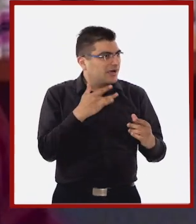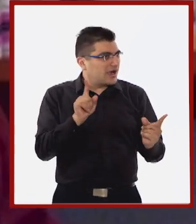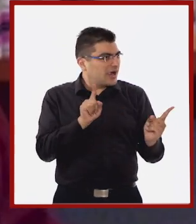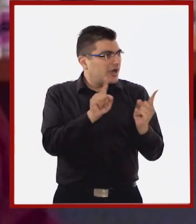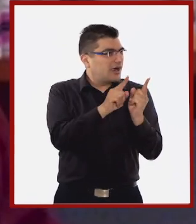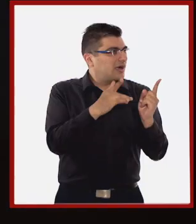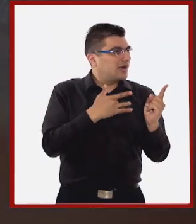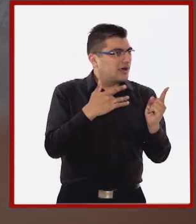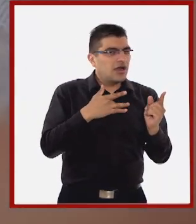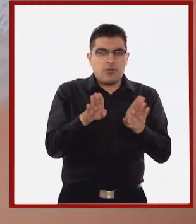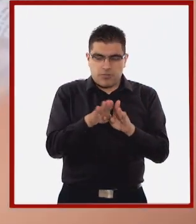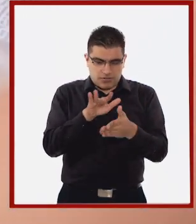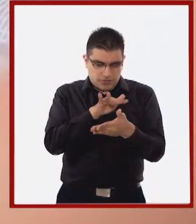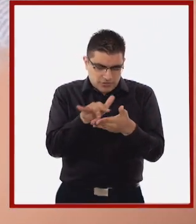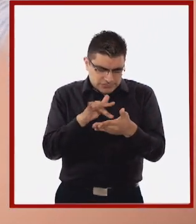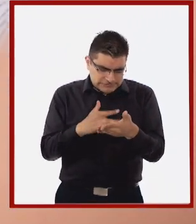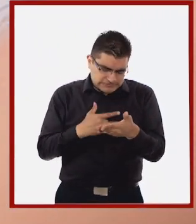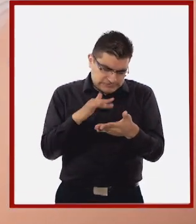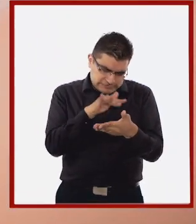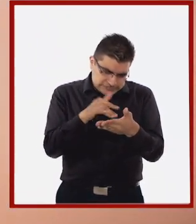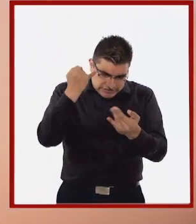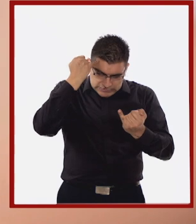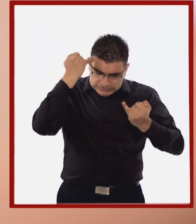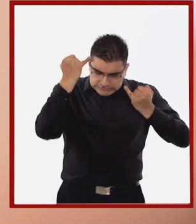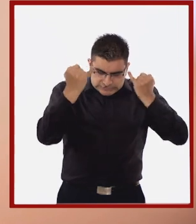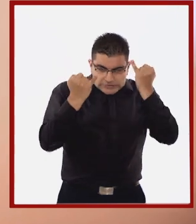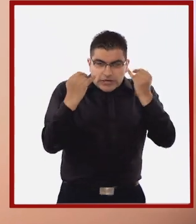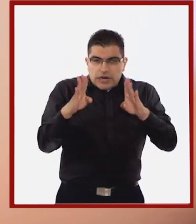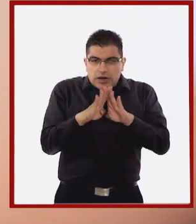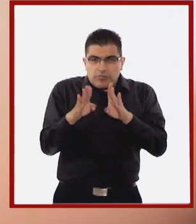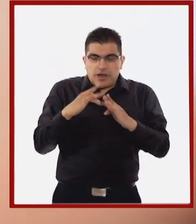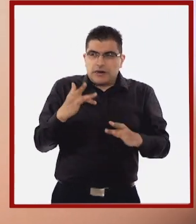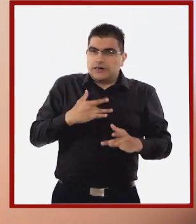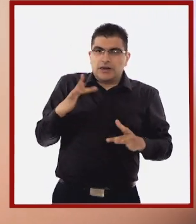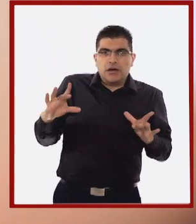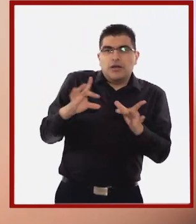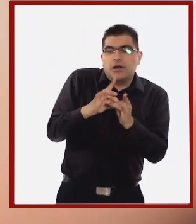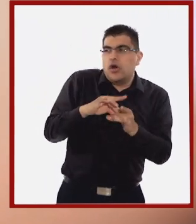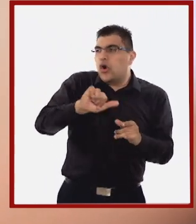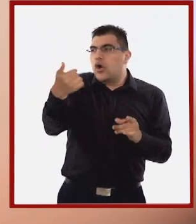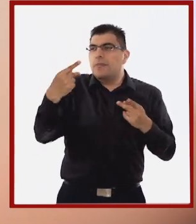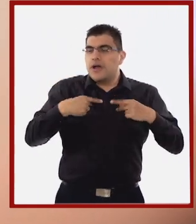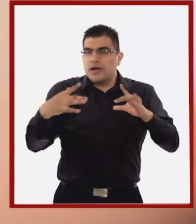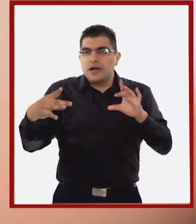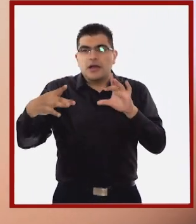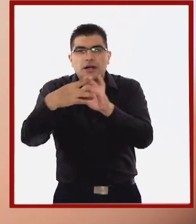de lectura o afinidades creativas a través de la escritura, sino también con personajes, ¿no?